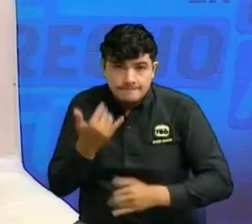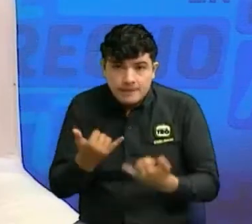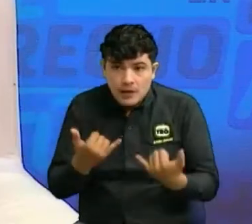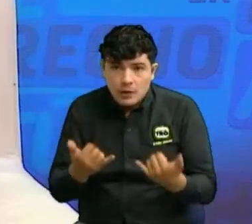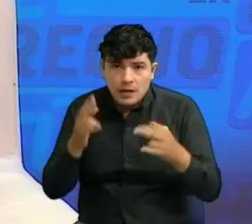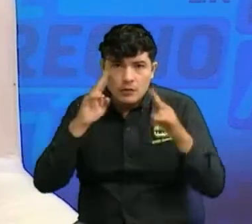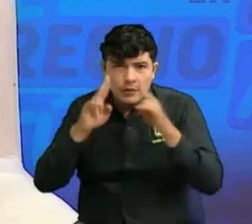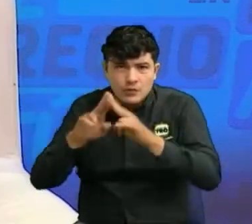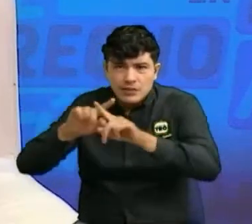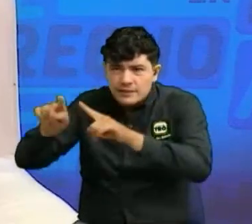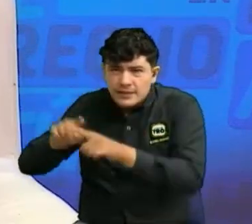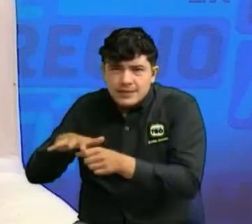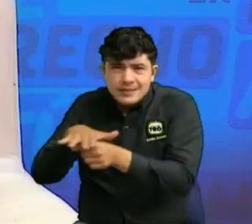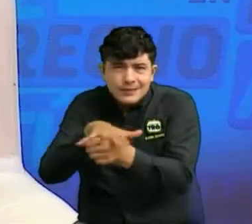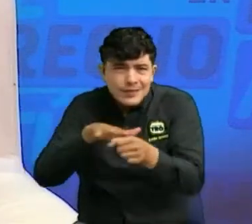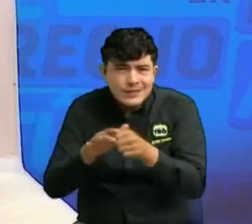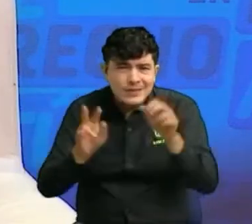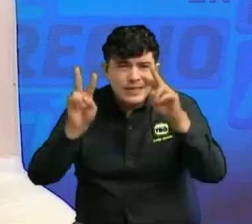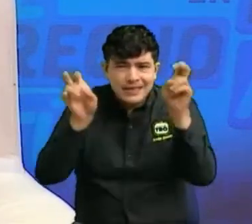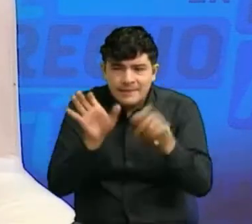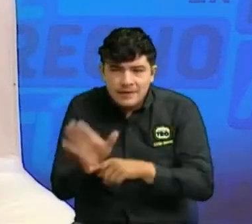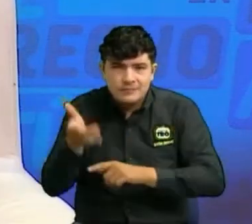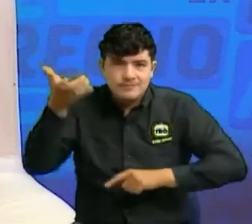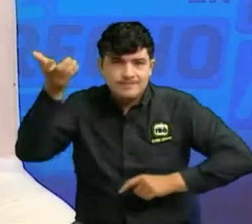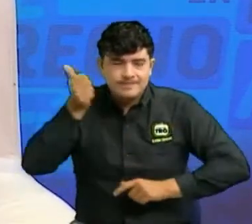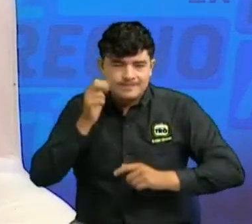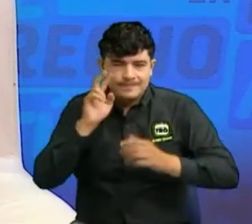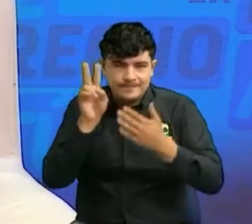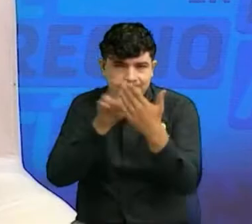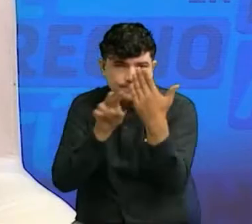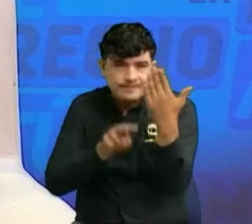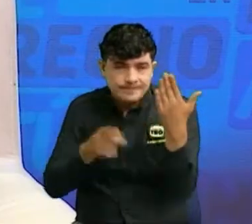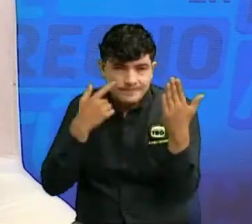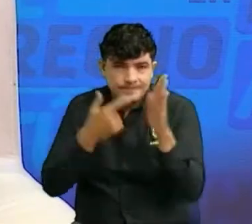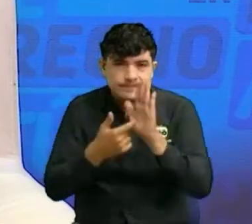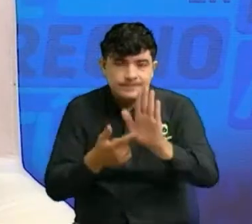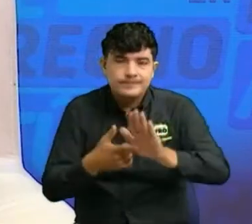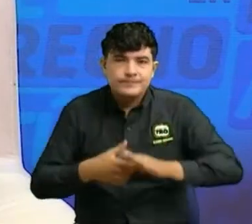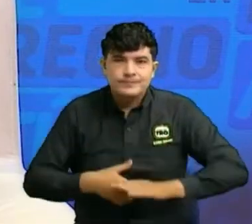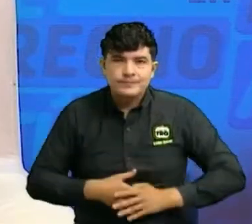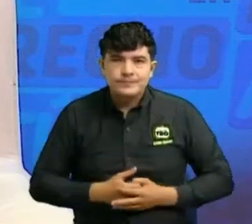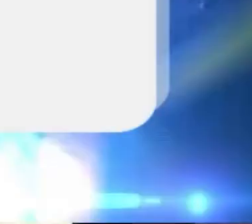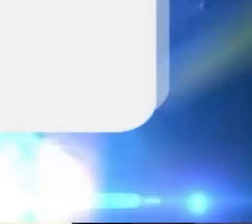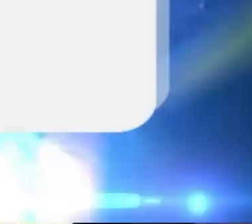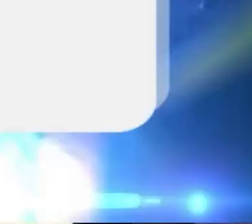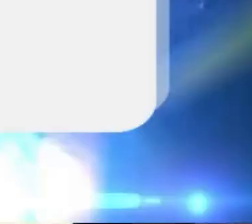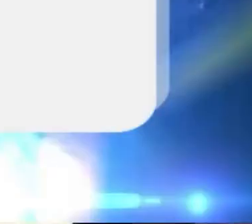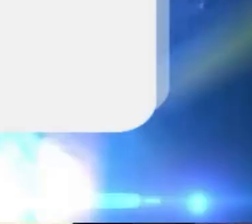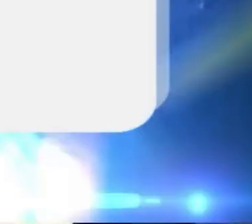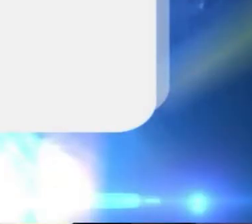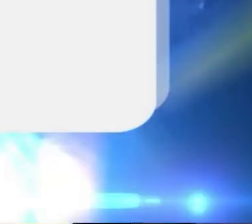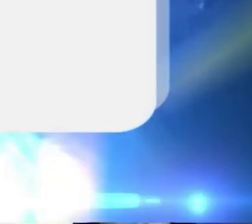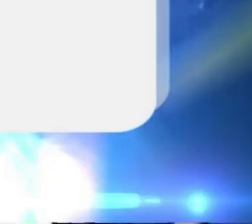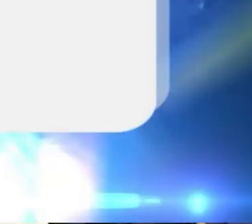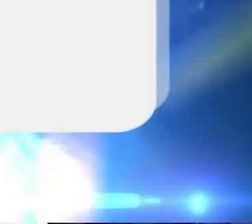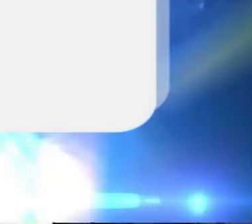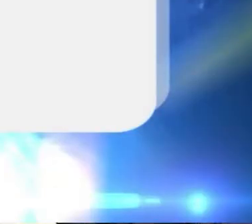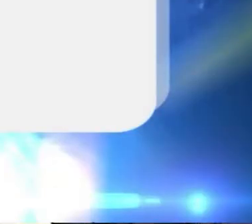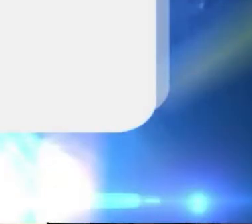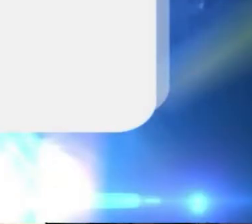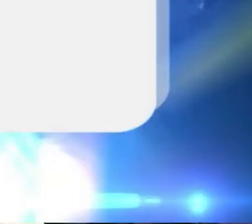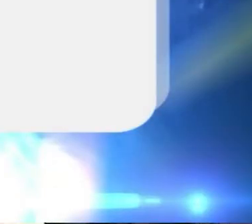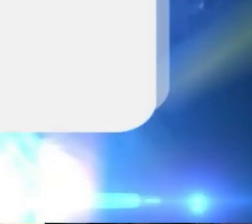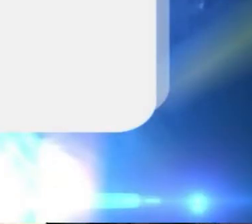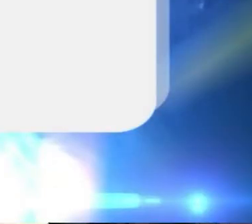diferentes casos acerca del tema de pensiones. Vamos a leer la siguiente pregunta para para poder avanzar hoy en tema de pensiones.